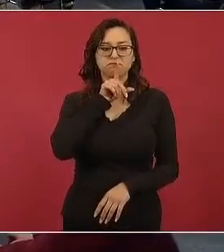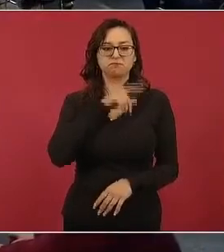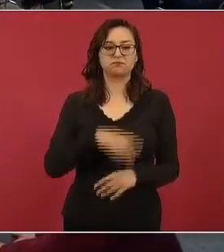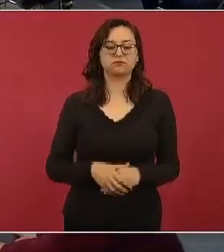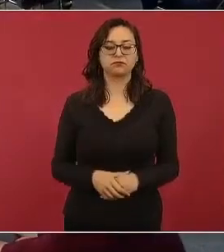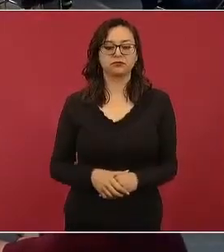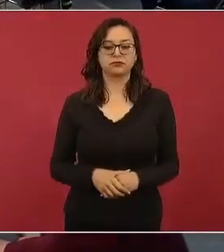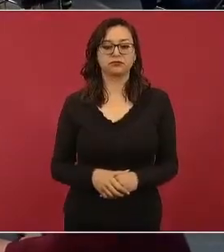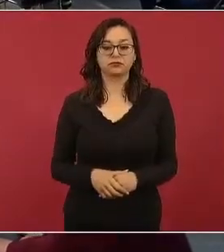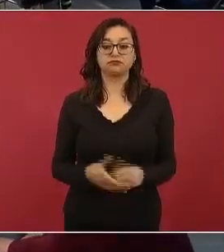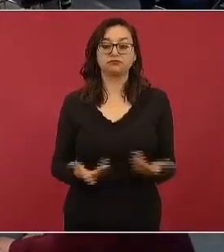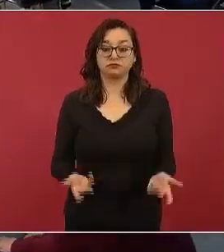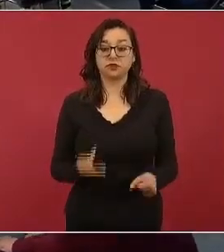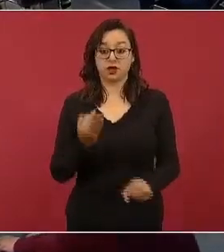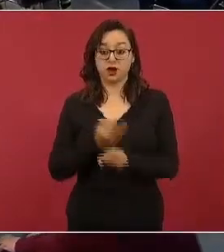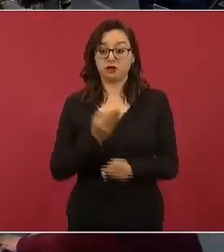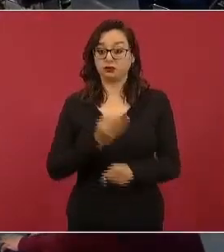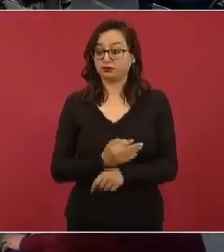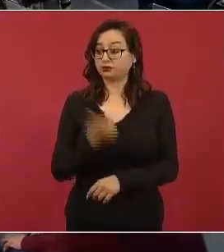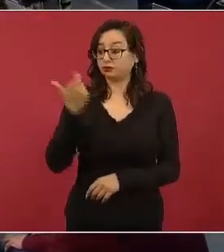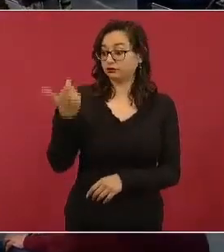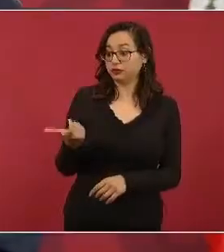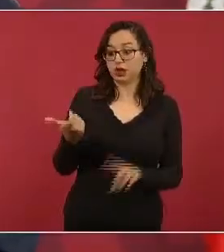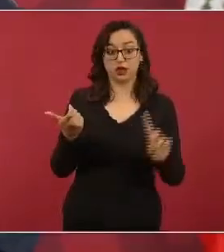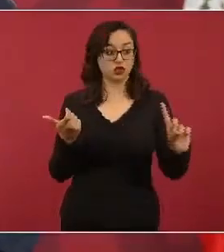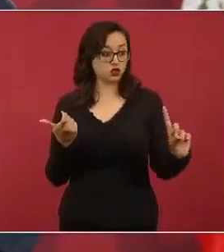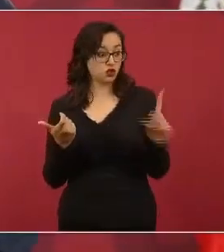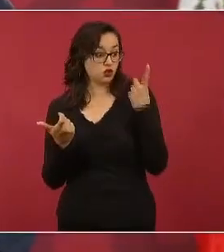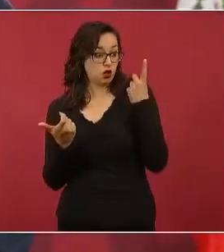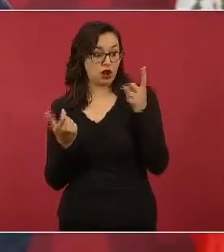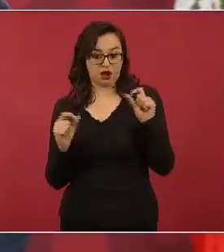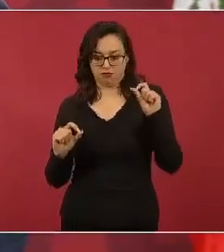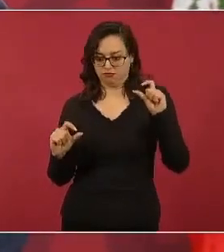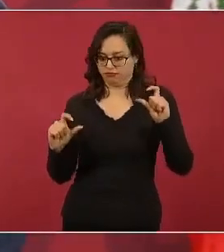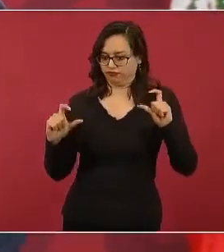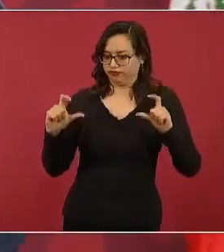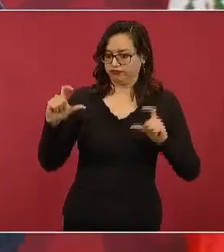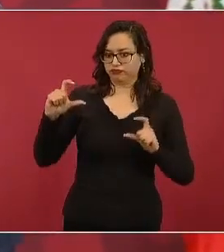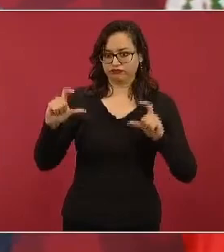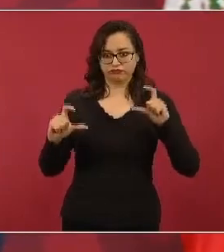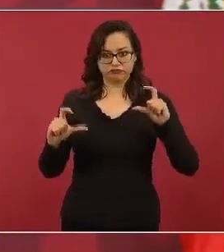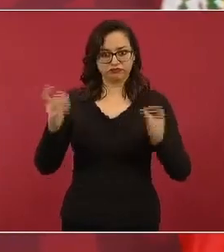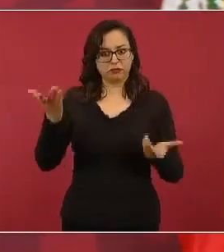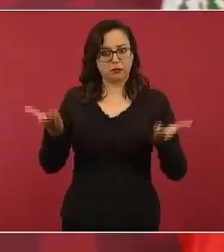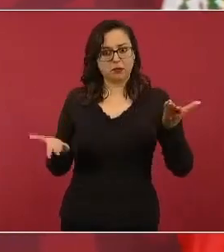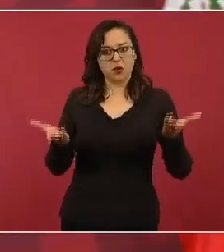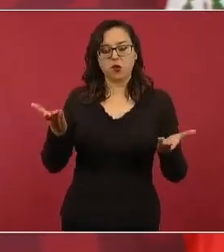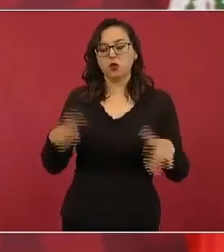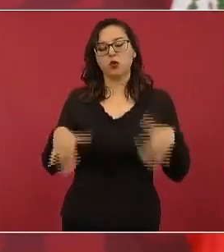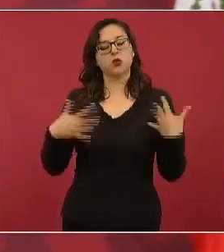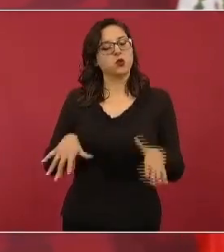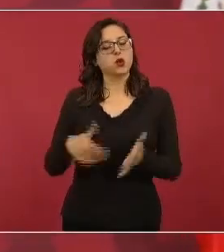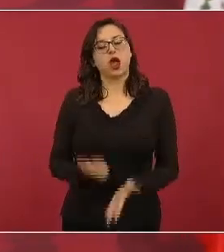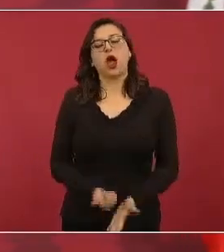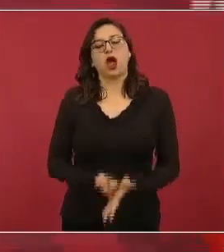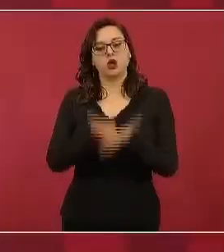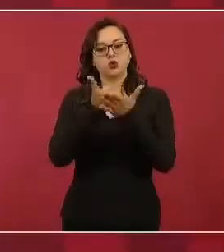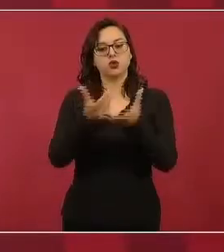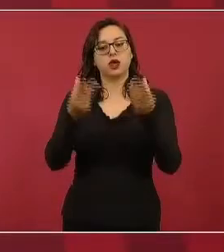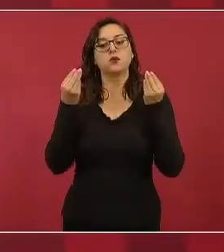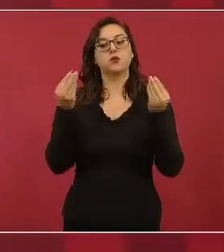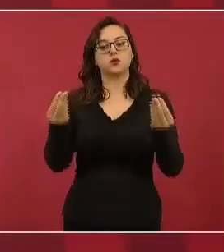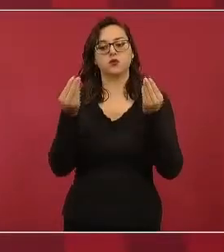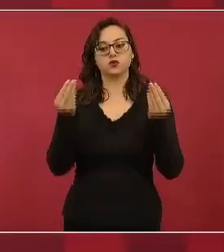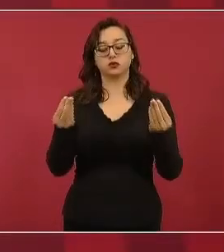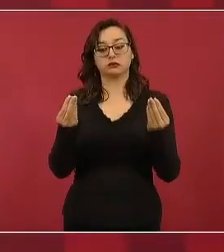Y esto nos da mucha estabilidad, mucha estabilidad, el que no